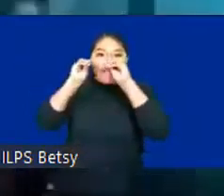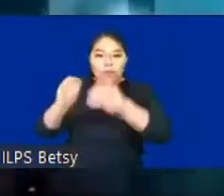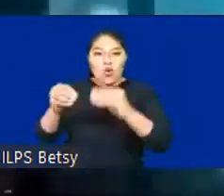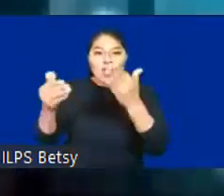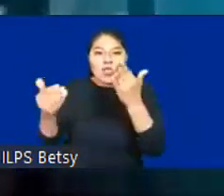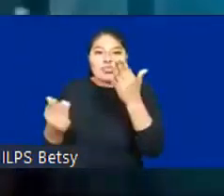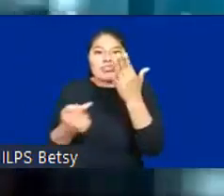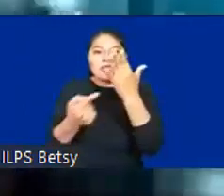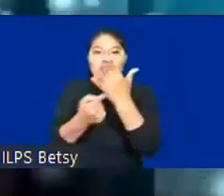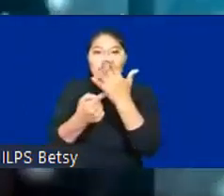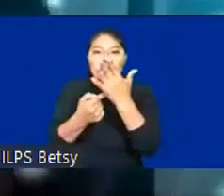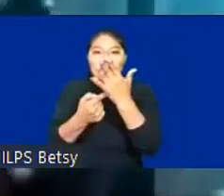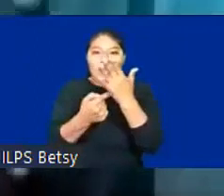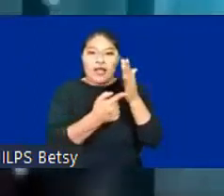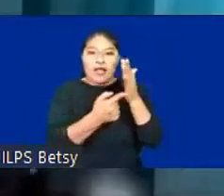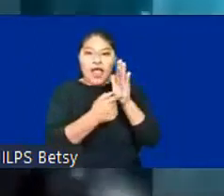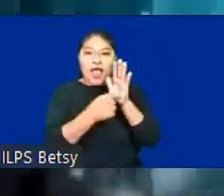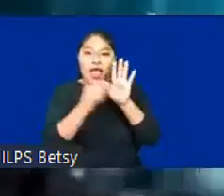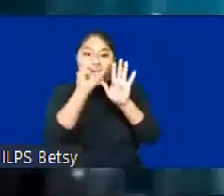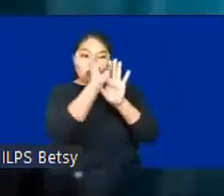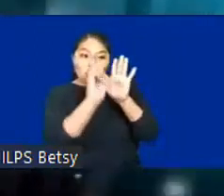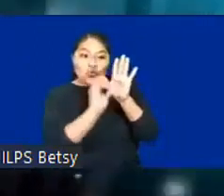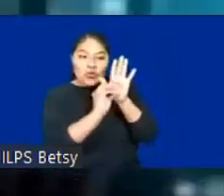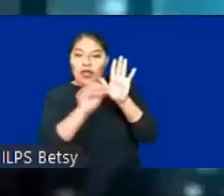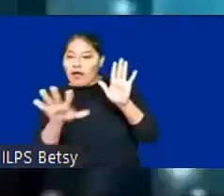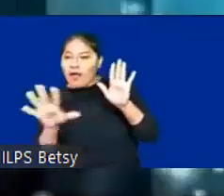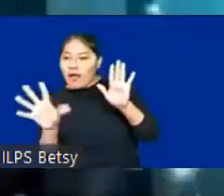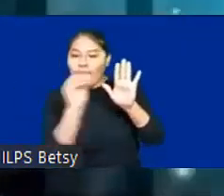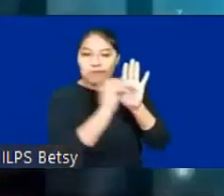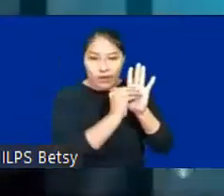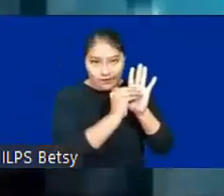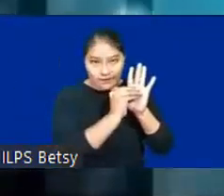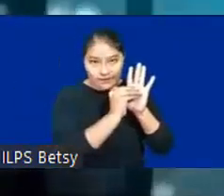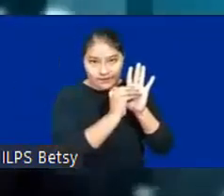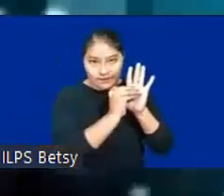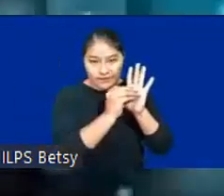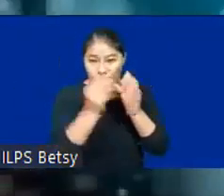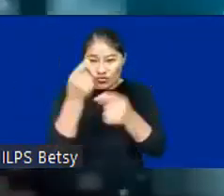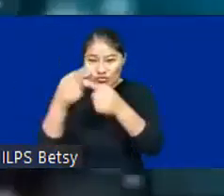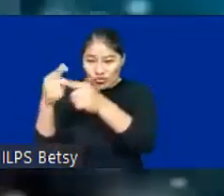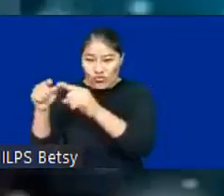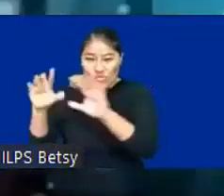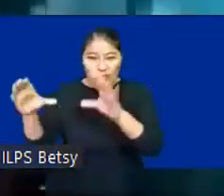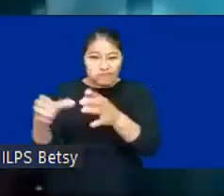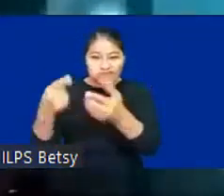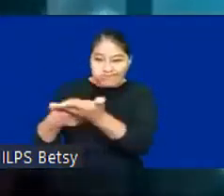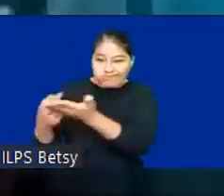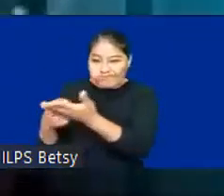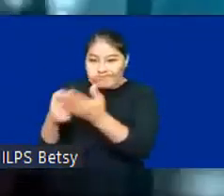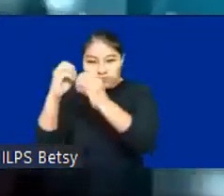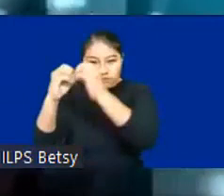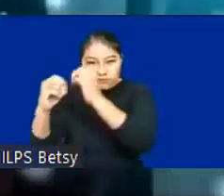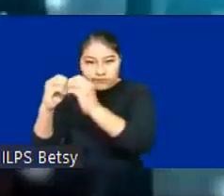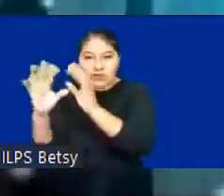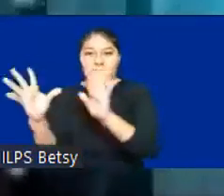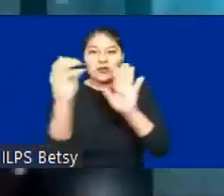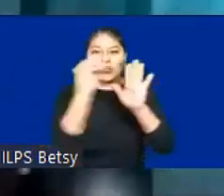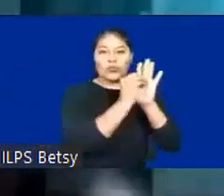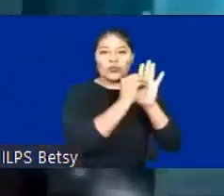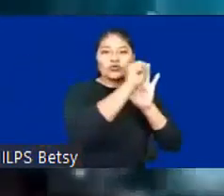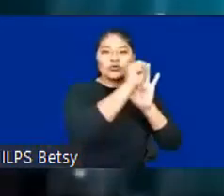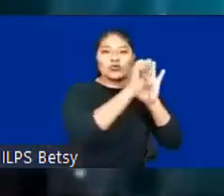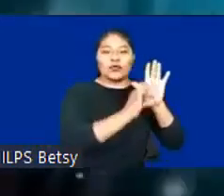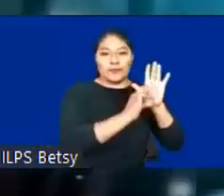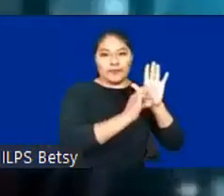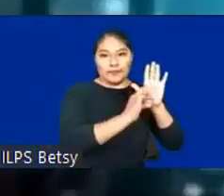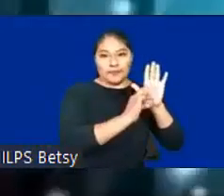otra serie de funciones, entre ellas liderar y dirigir el proceso de transformación digital de la entidad y también todos los